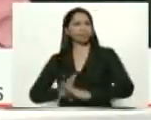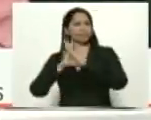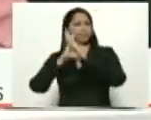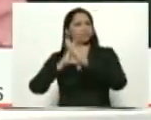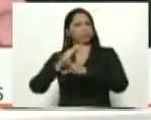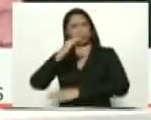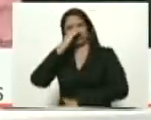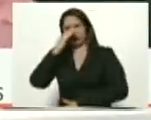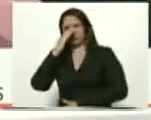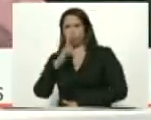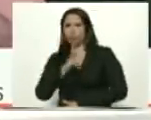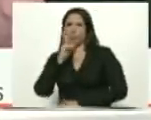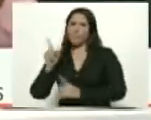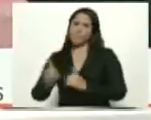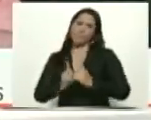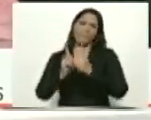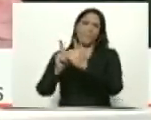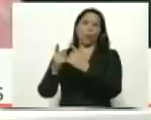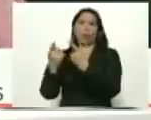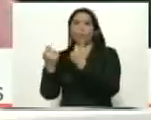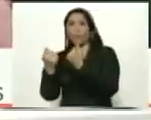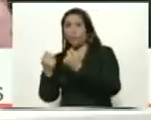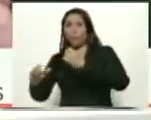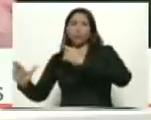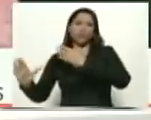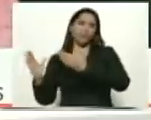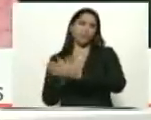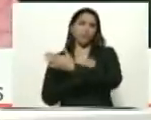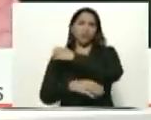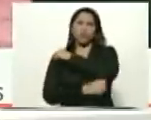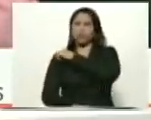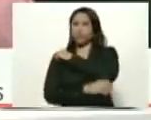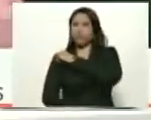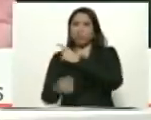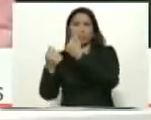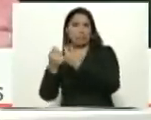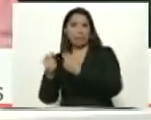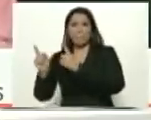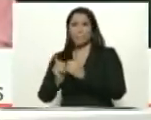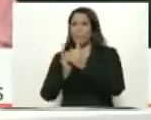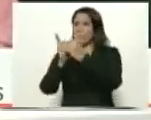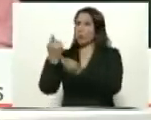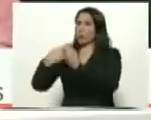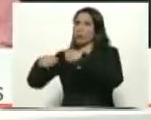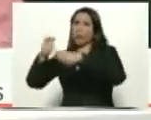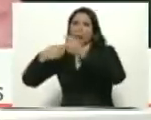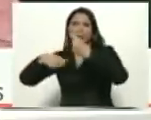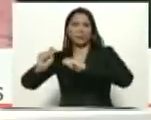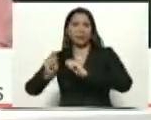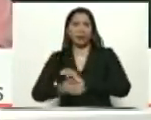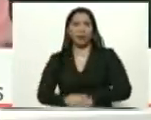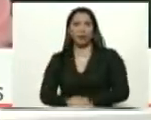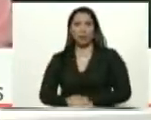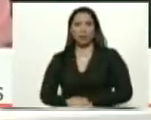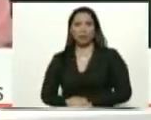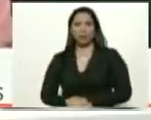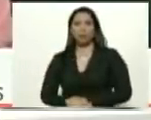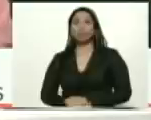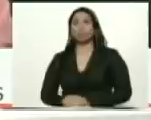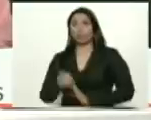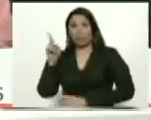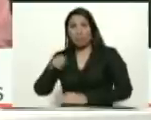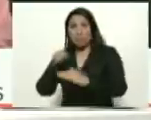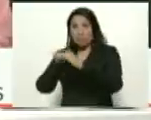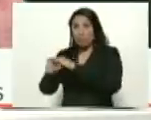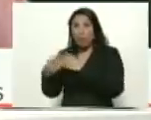persecución financiera, robo de activos, robo de dinero, persecución comercial. Desde adentro,